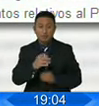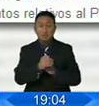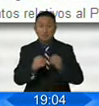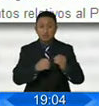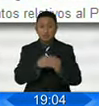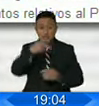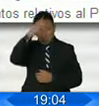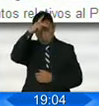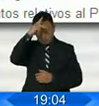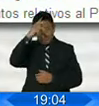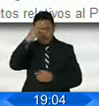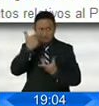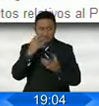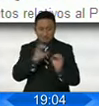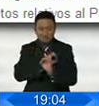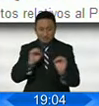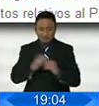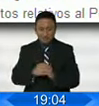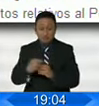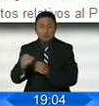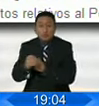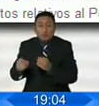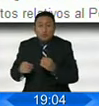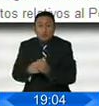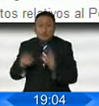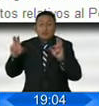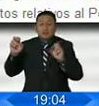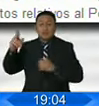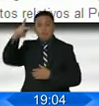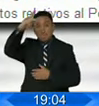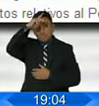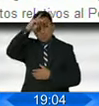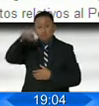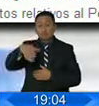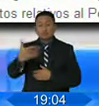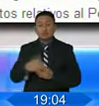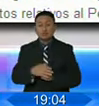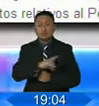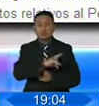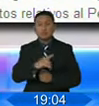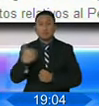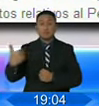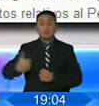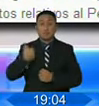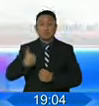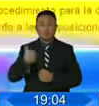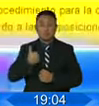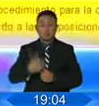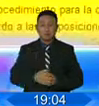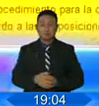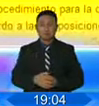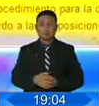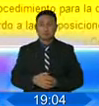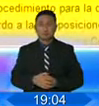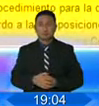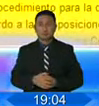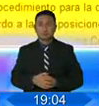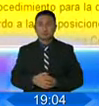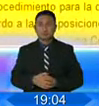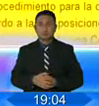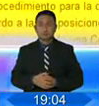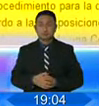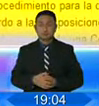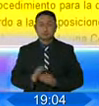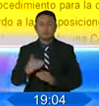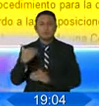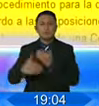Perú. La oficina que se ocupa de asuntos relativos al Perú está ubicada en Buenos Aires, Argentina. Señala también que el proceso para